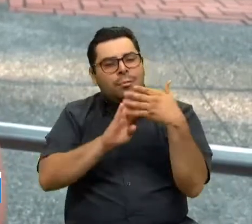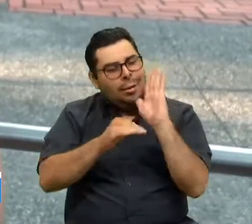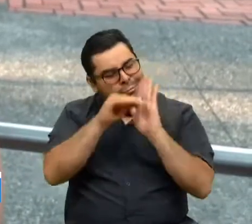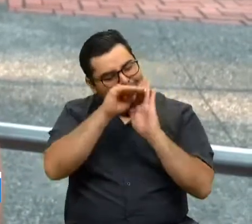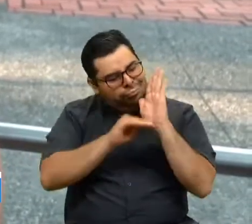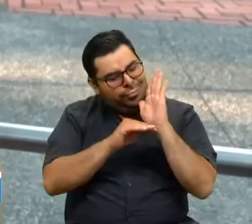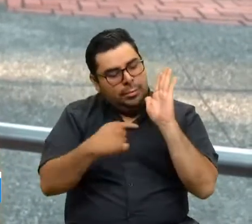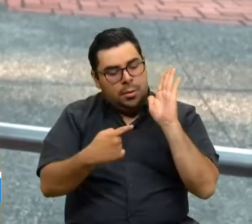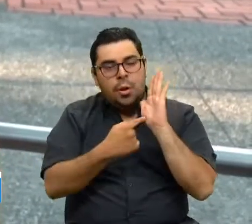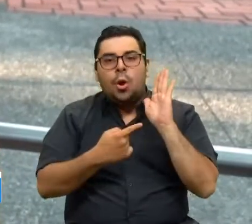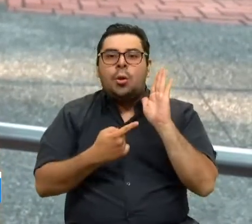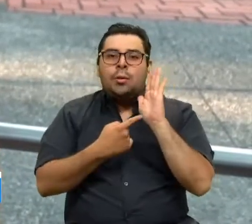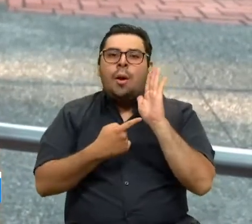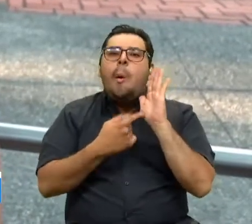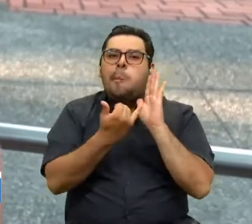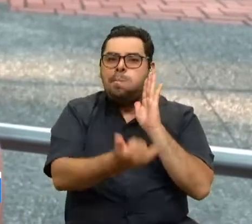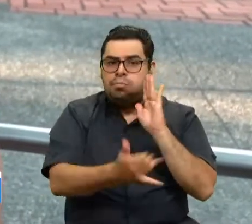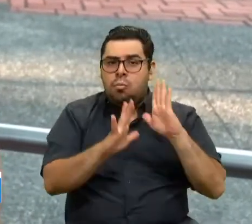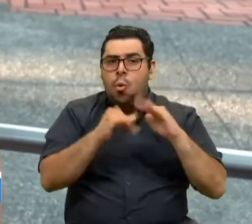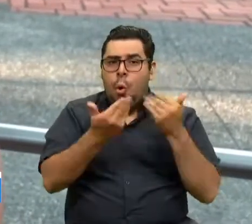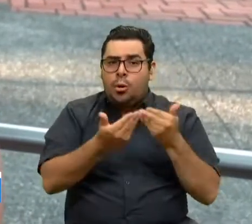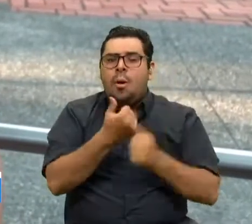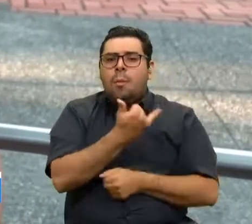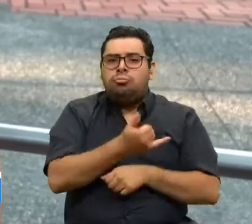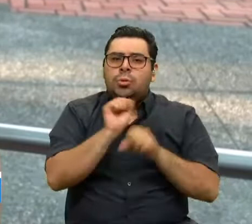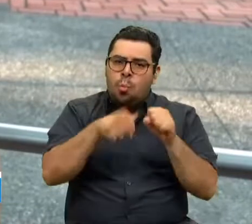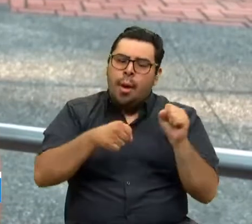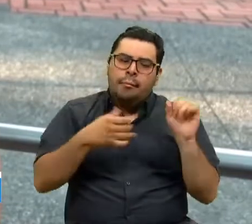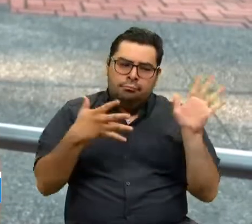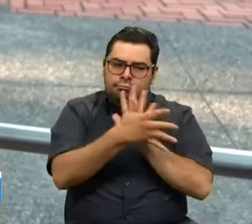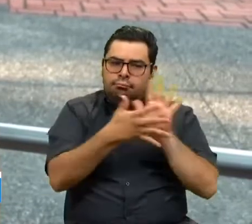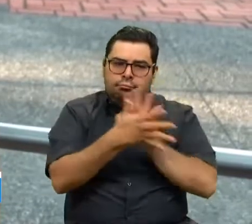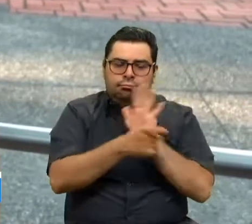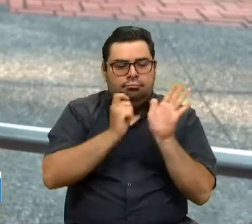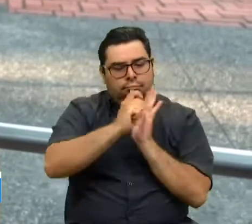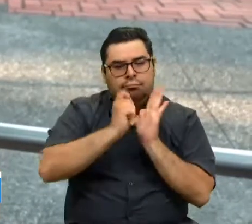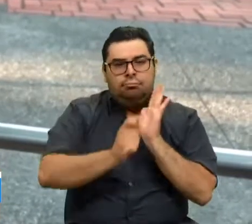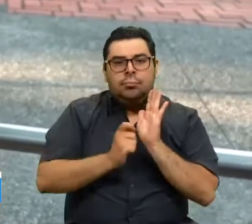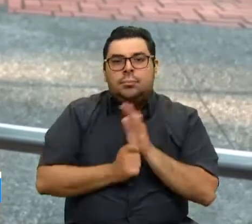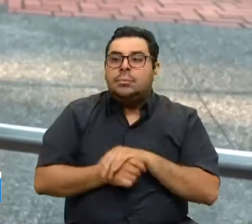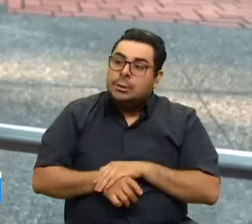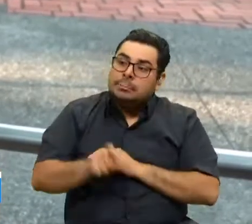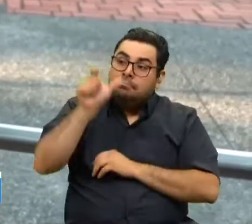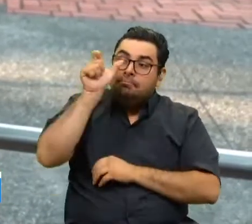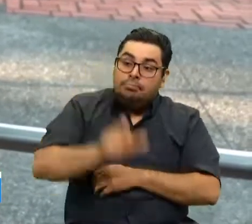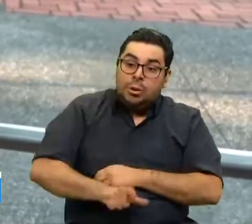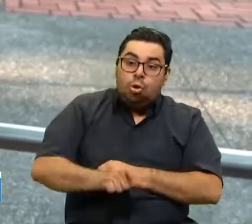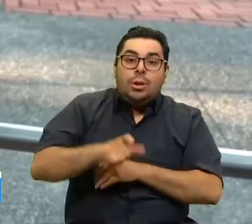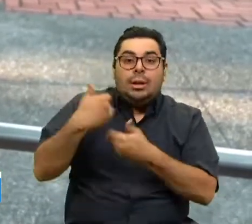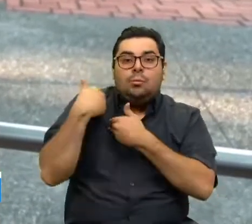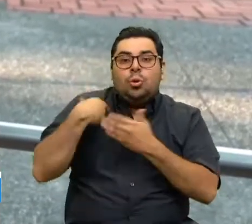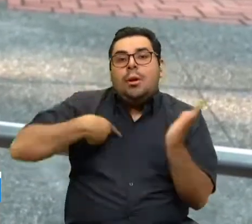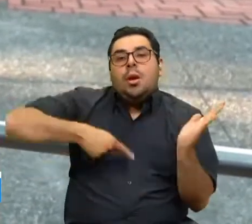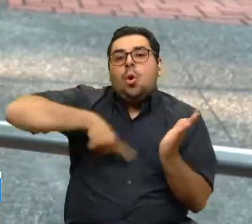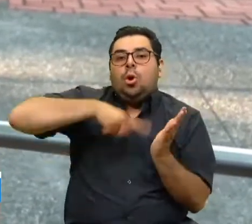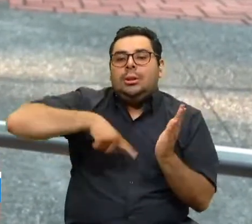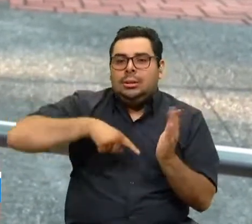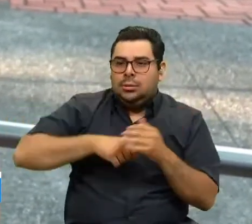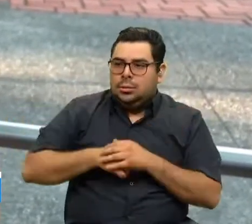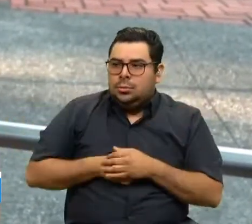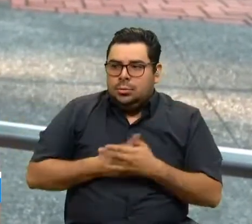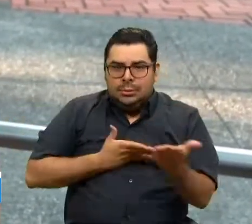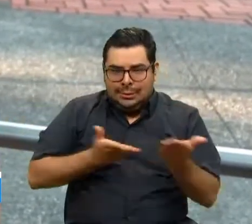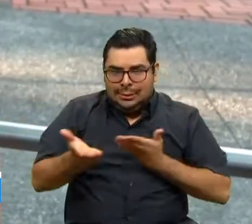dispuestos en todos los establecimientos educativos. Allí nos cuentan, nos escriben y el contratista tiene la obligación permanente de hacer